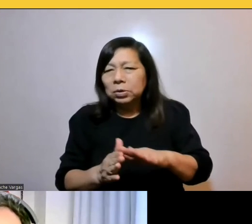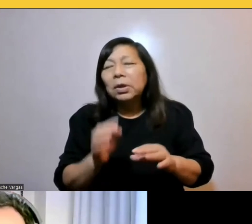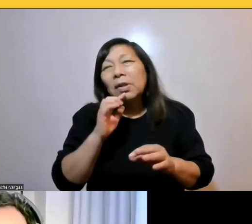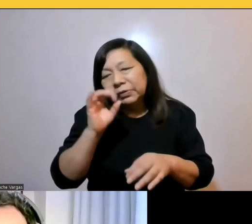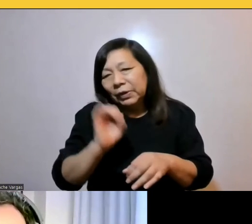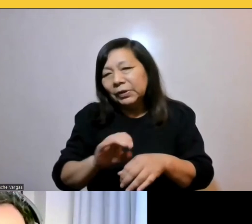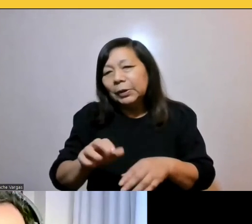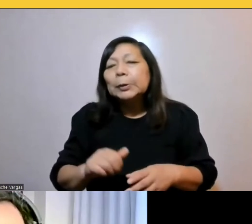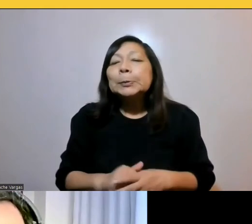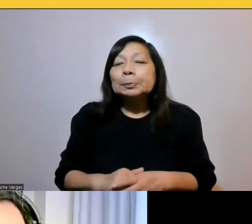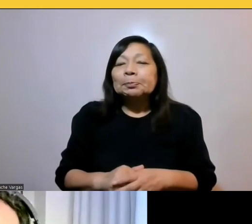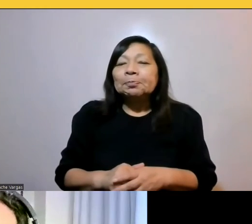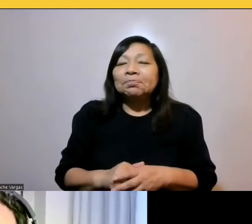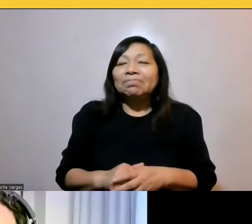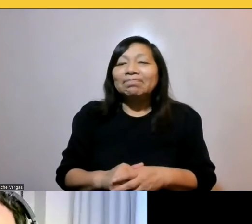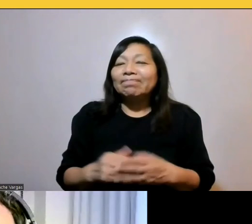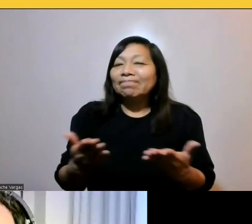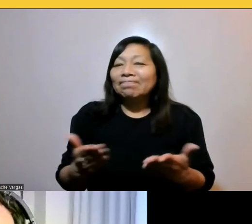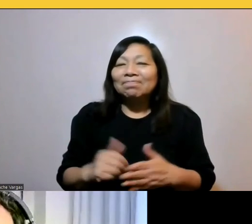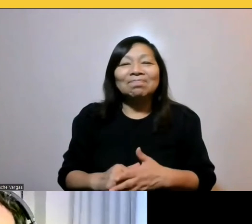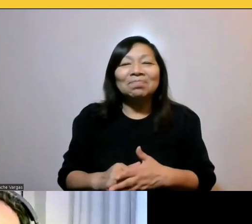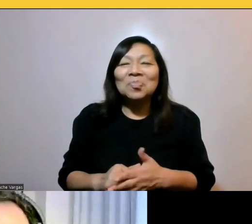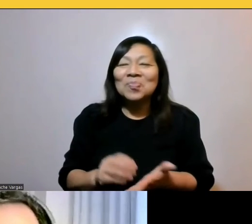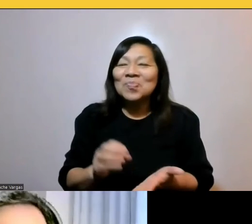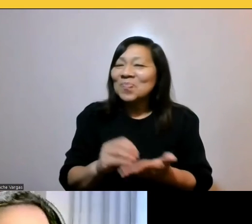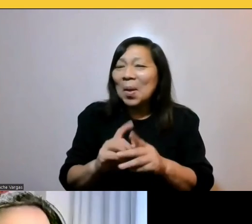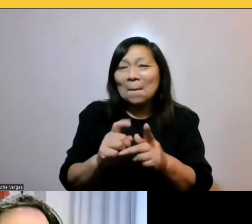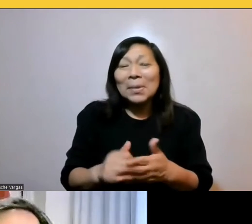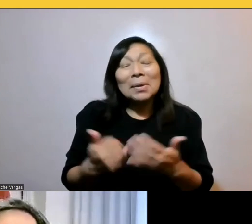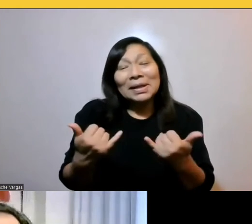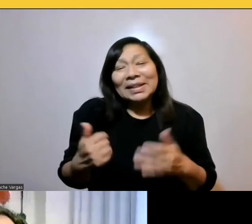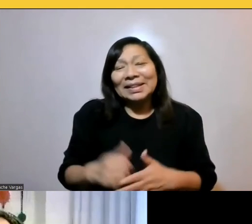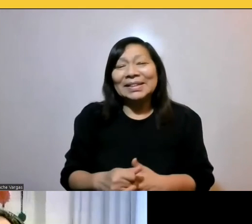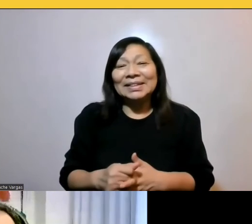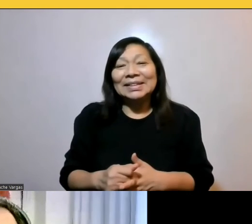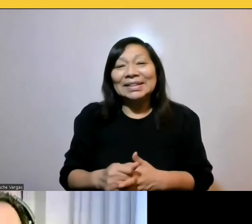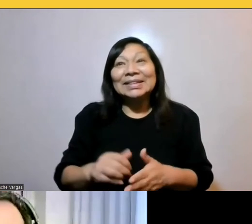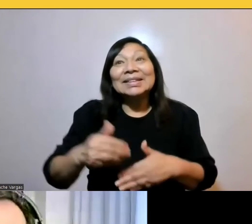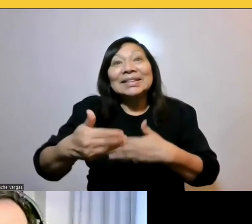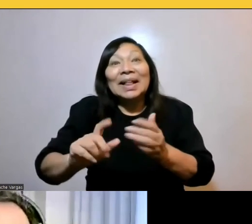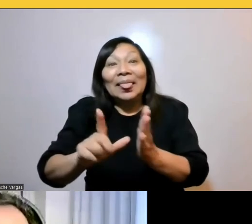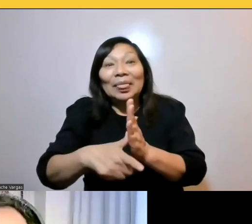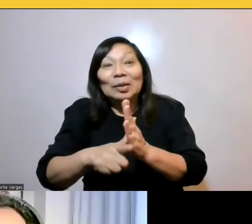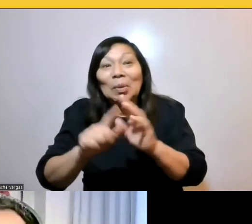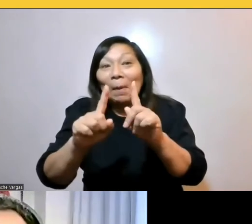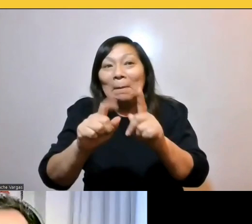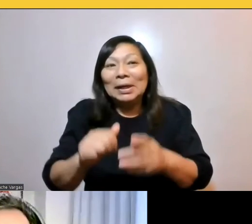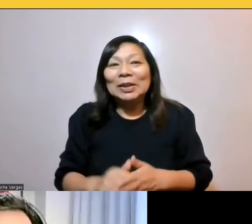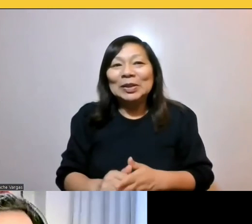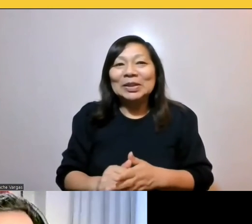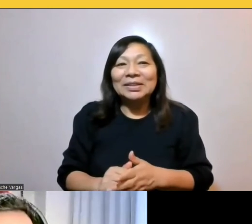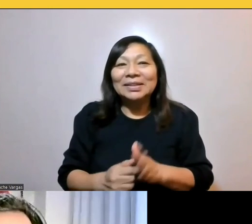Ujú, perfecto. Bueno, Claudia, no hay más preguntas por ahora. Me imagino que aparecerán más preguntas y